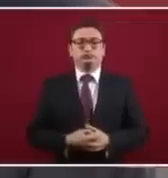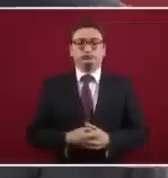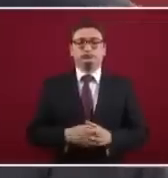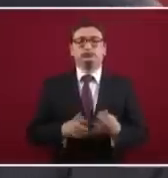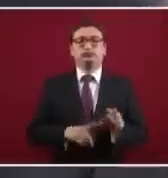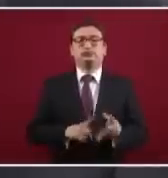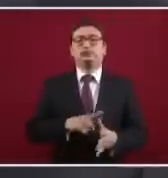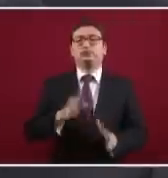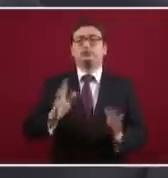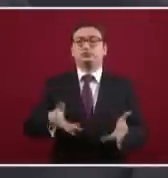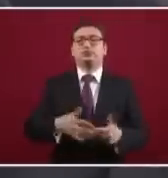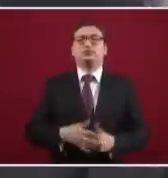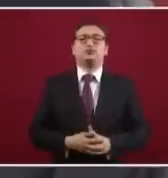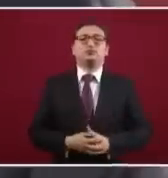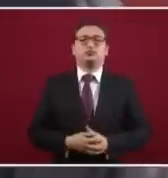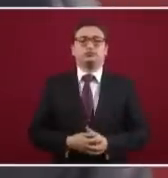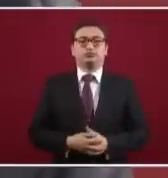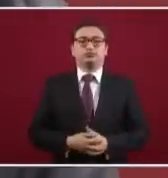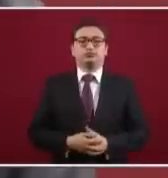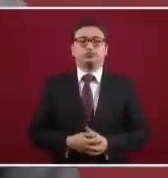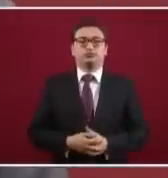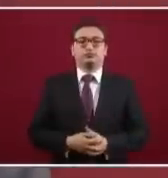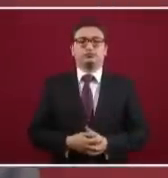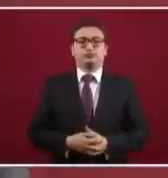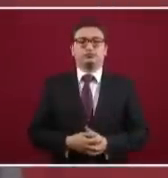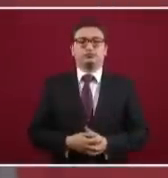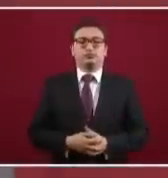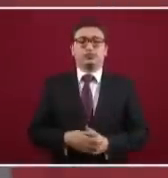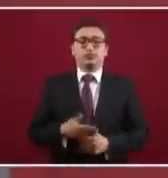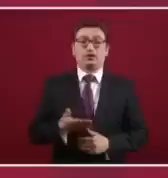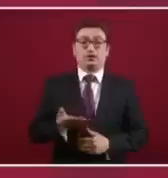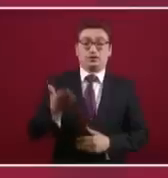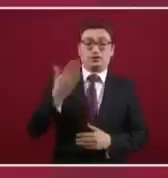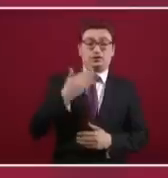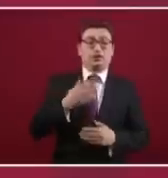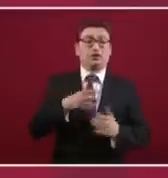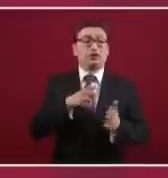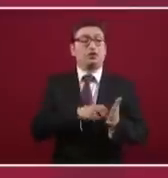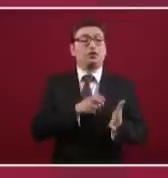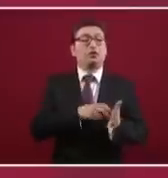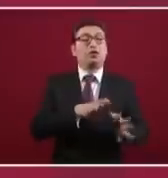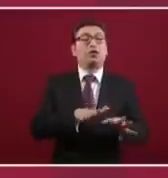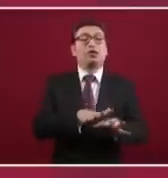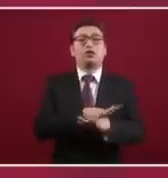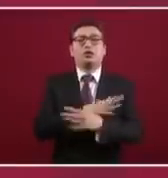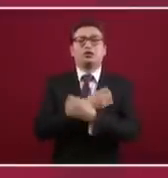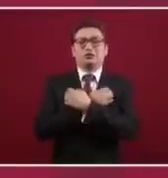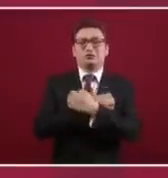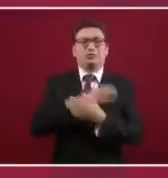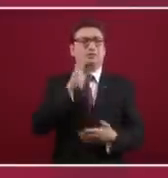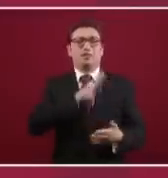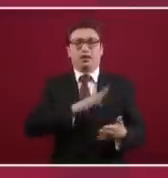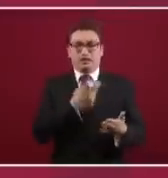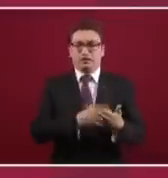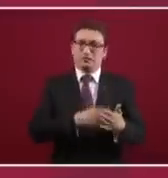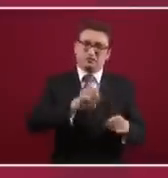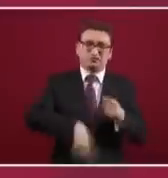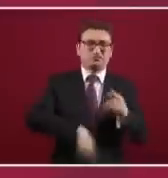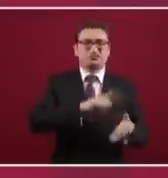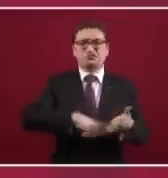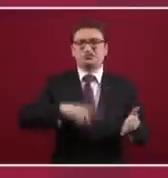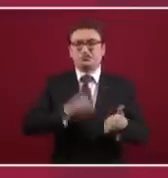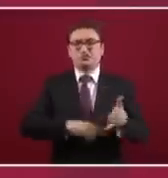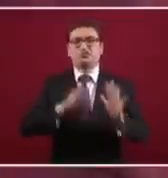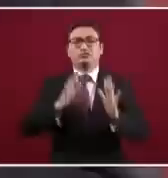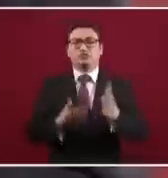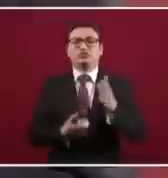Ya se canceló la mal llamada reforma educativa y se crearon nuevas leyes.